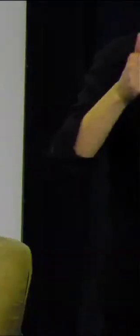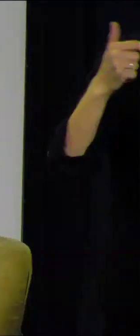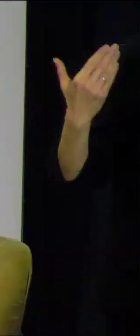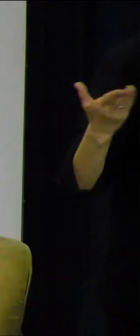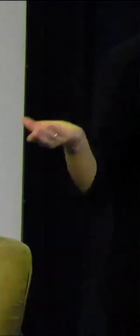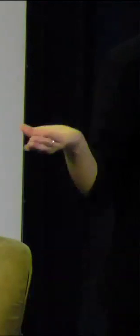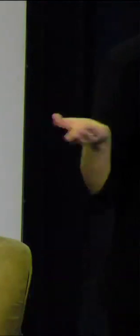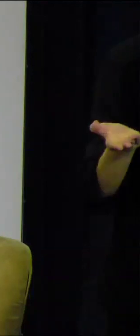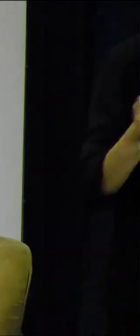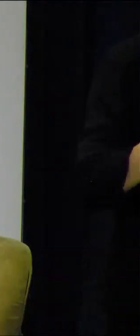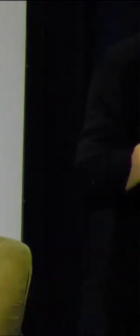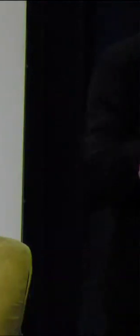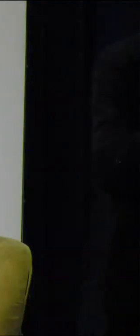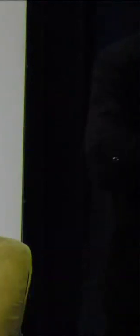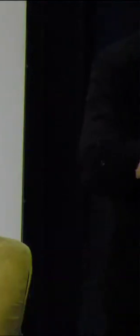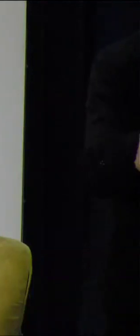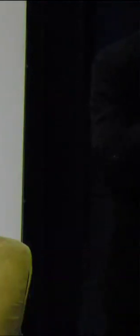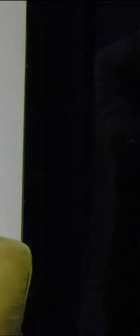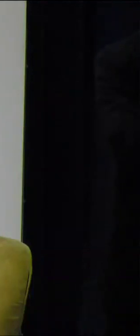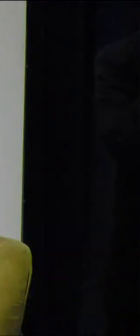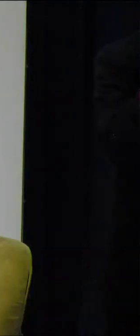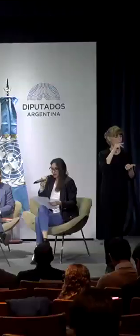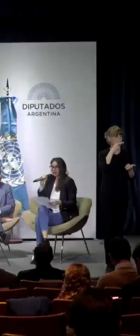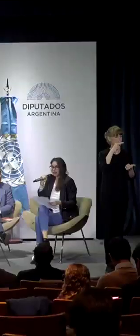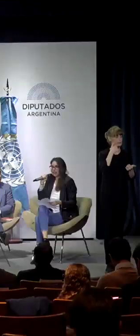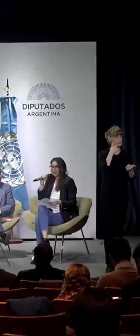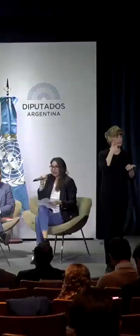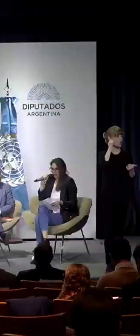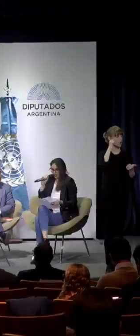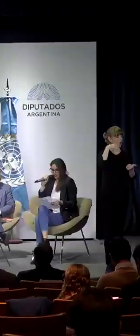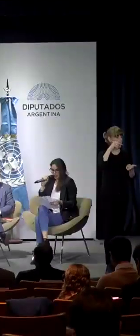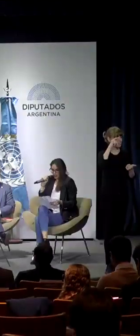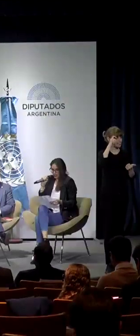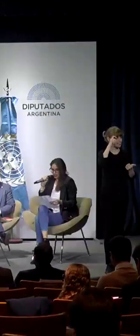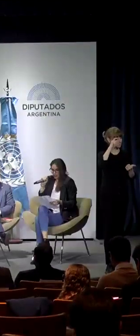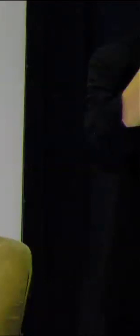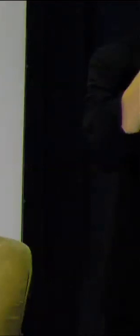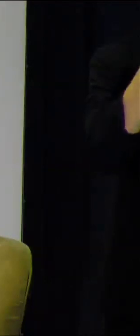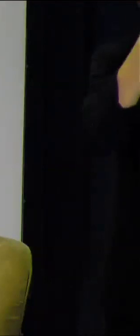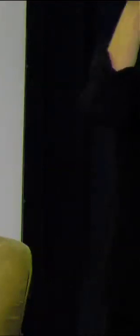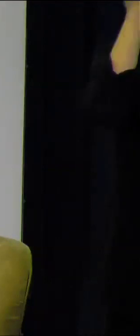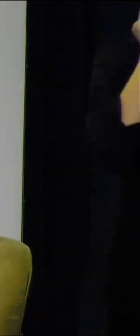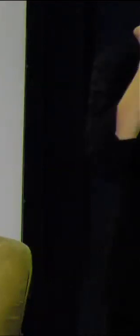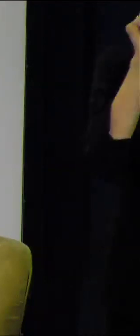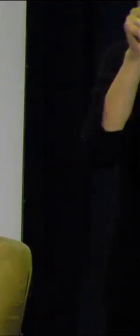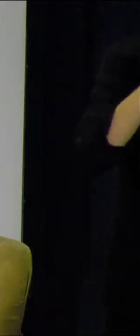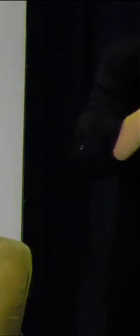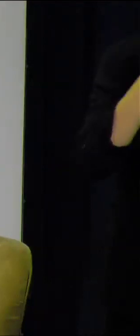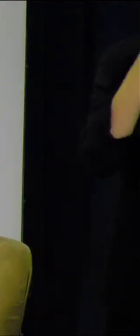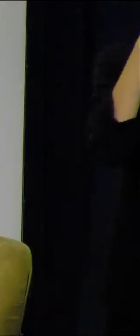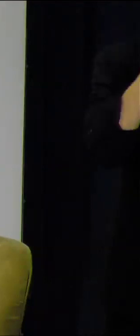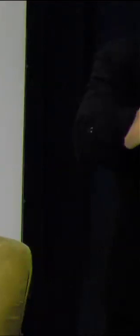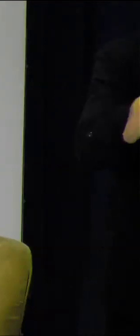con el diputado Tomás Lagomarsino del Congreso Nacional de Chile. Es médico